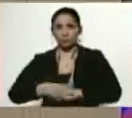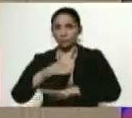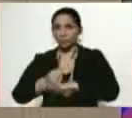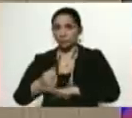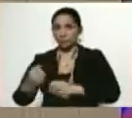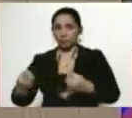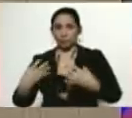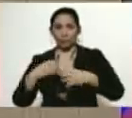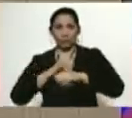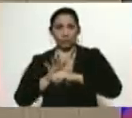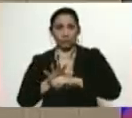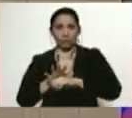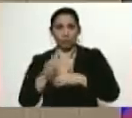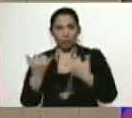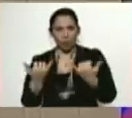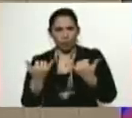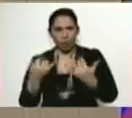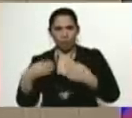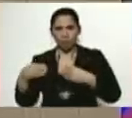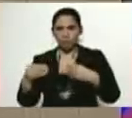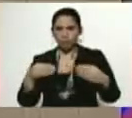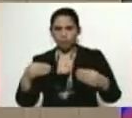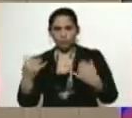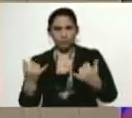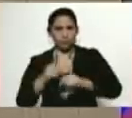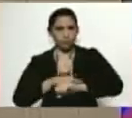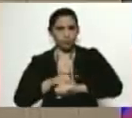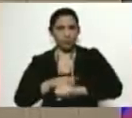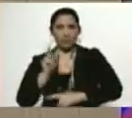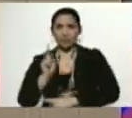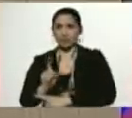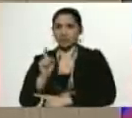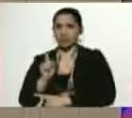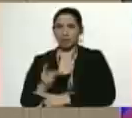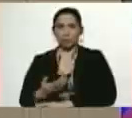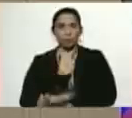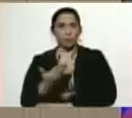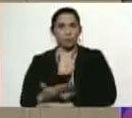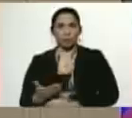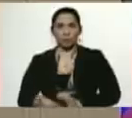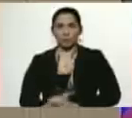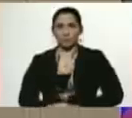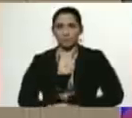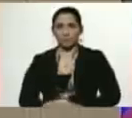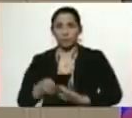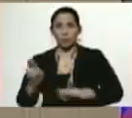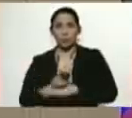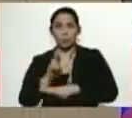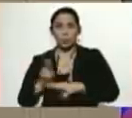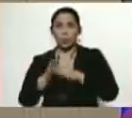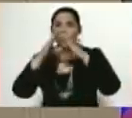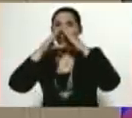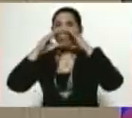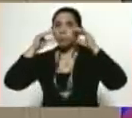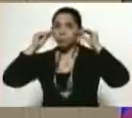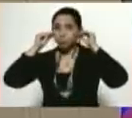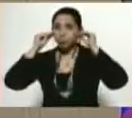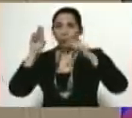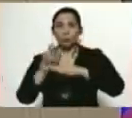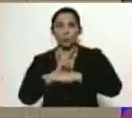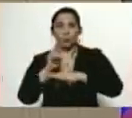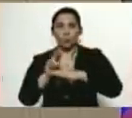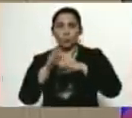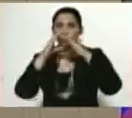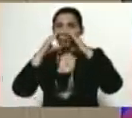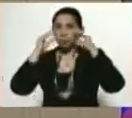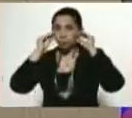en estos momentos de flexibilización es imprescindible, es fundamental el uso de la mascarilla, el uso del